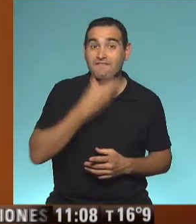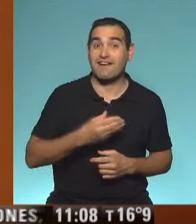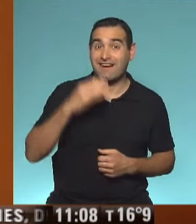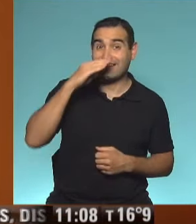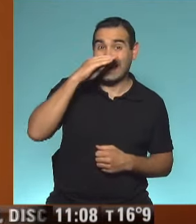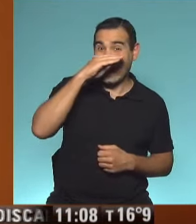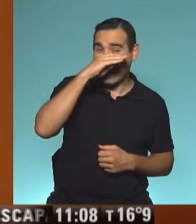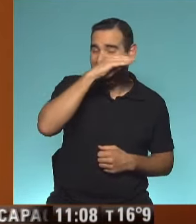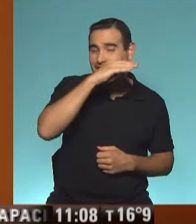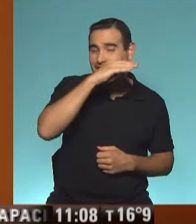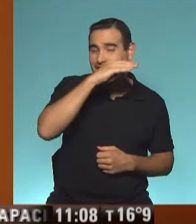le encantaban.